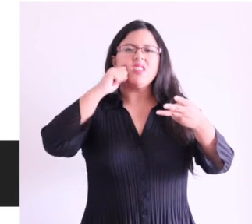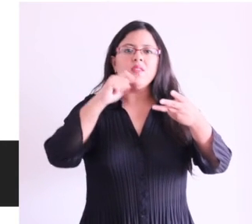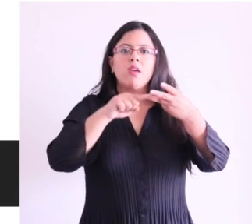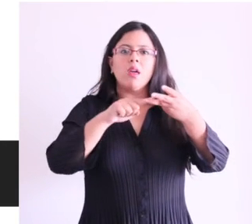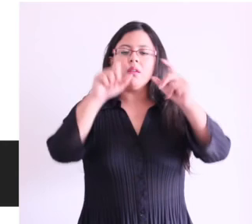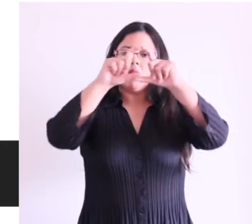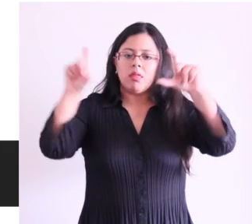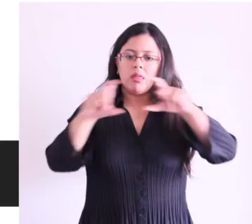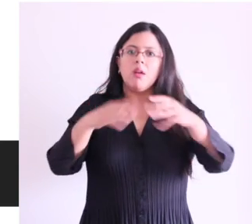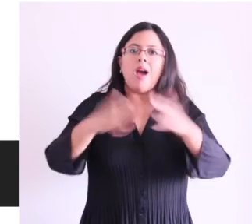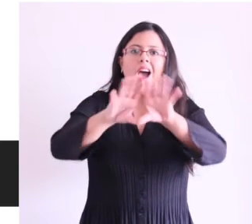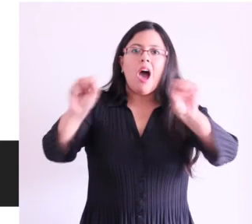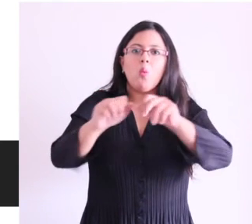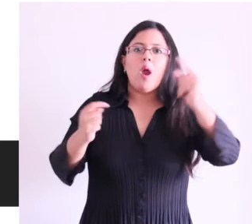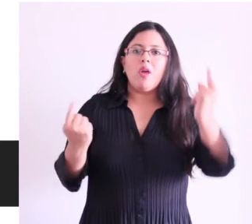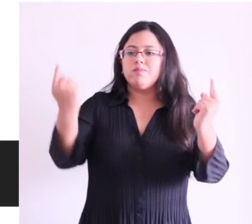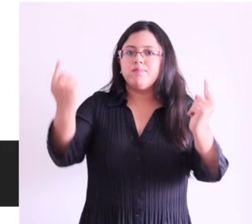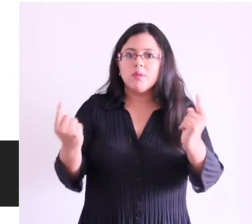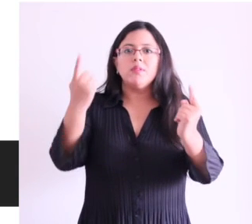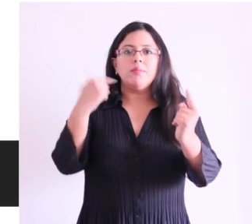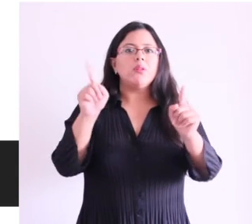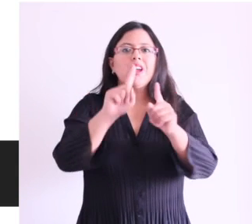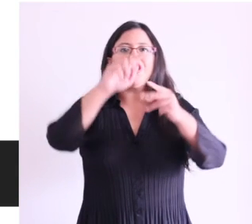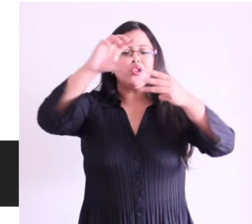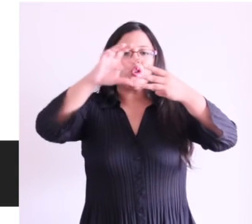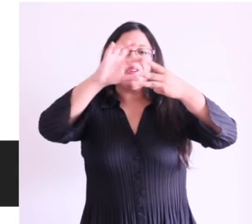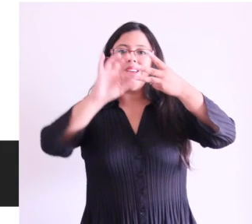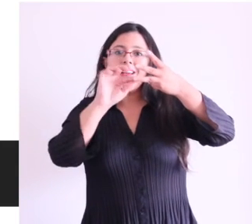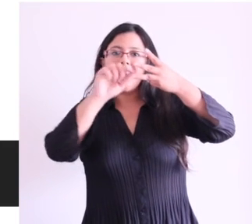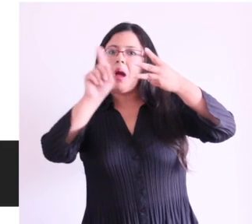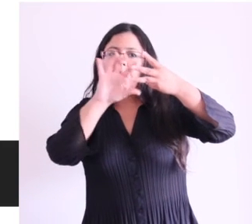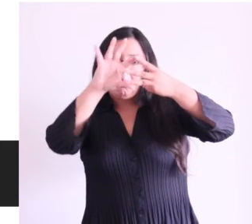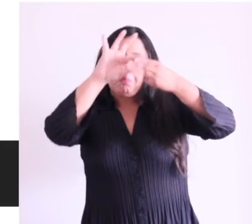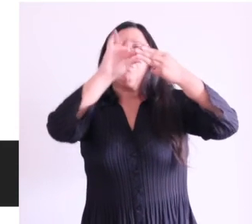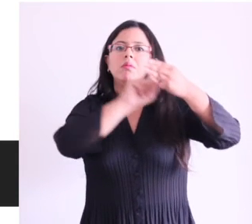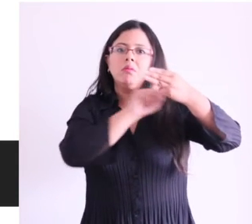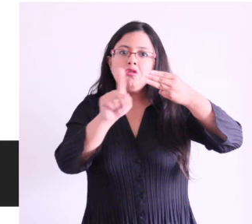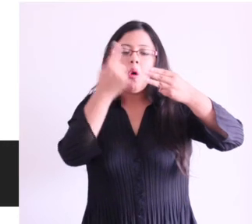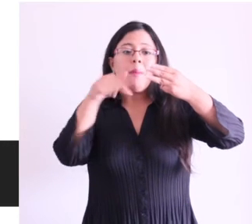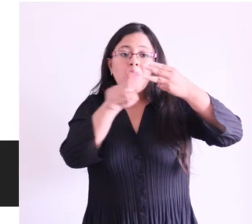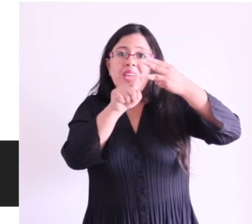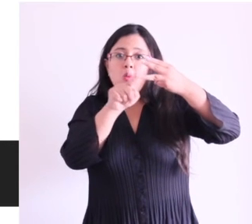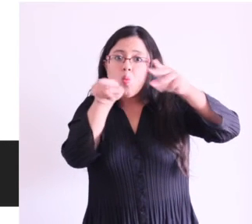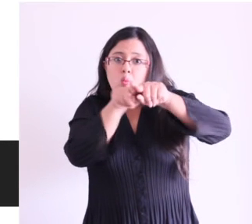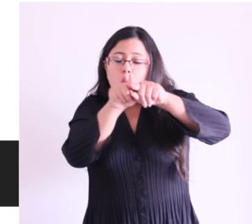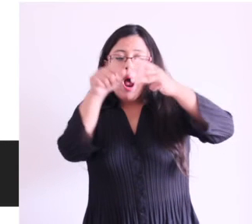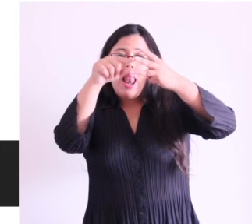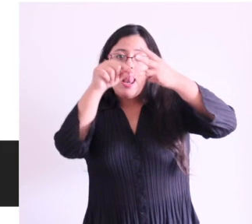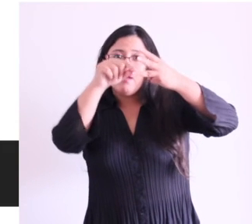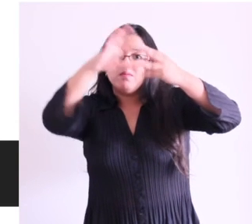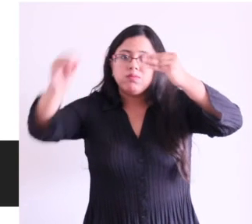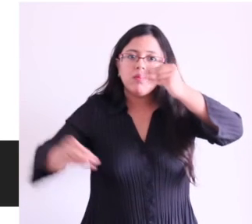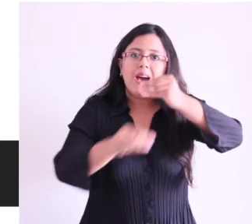a las cláusulas que acuerdan las partes y que no son elementos de la esencia ni son de la naturaleza, pero que se incorporan o se